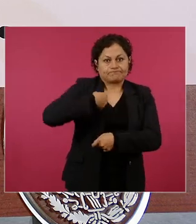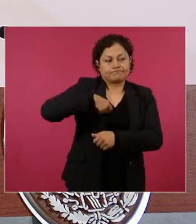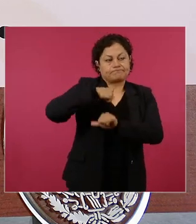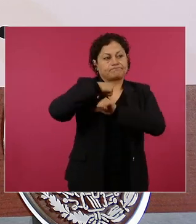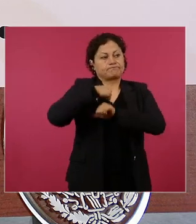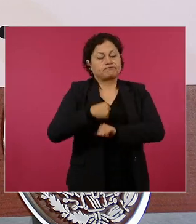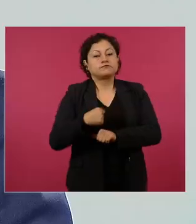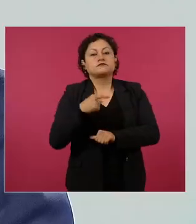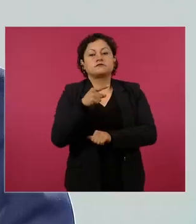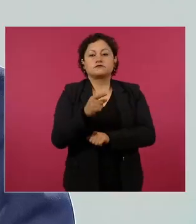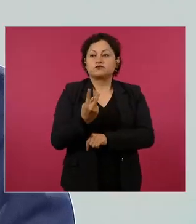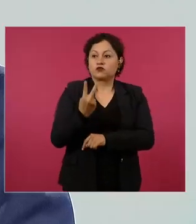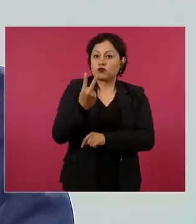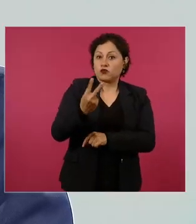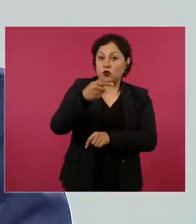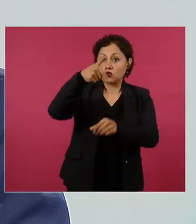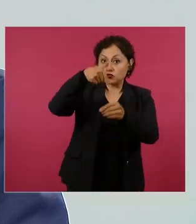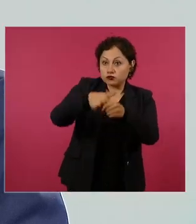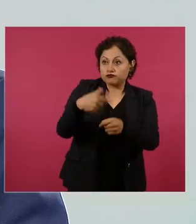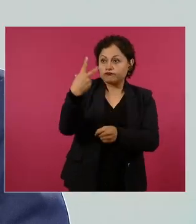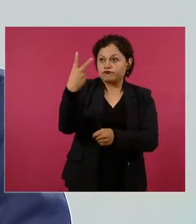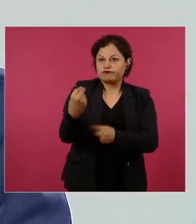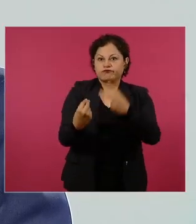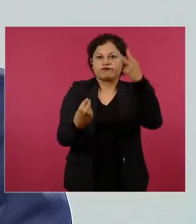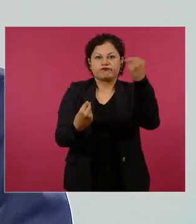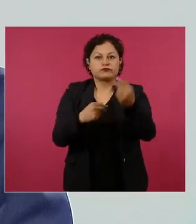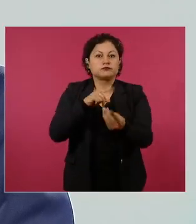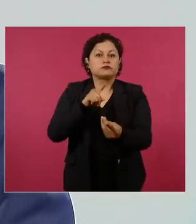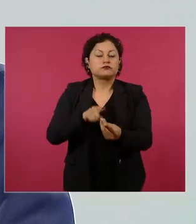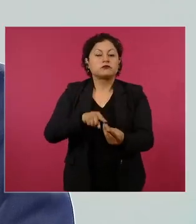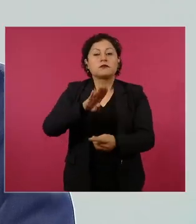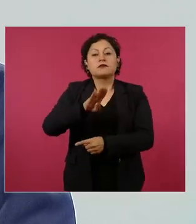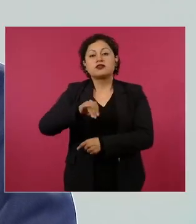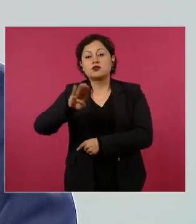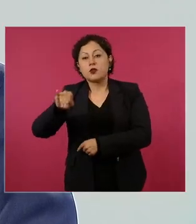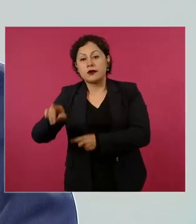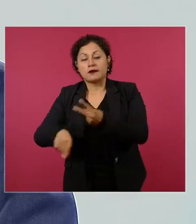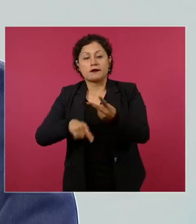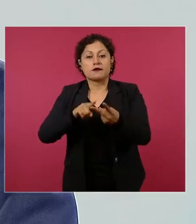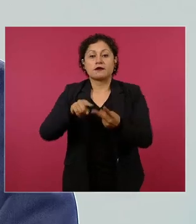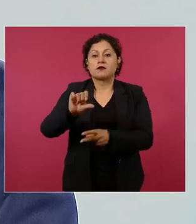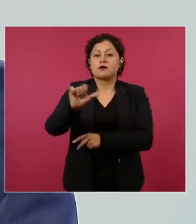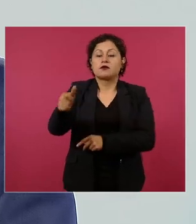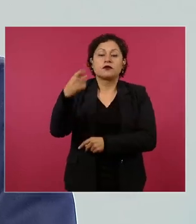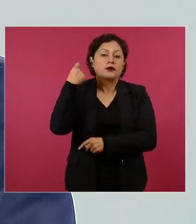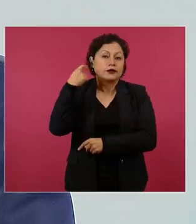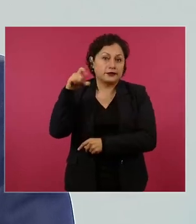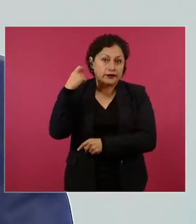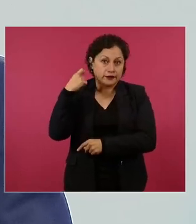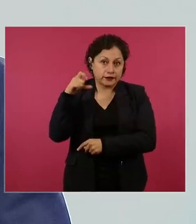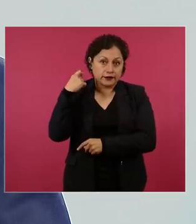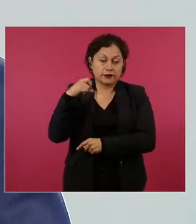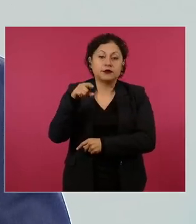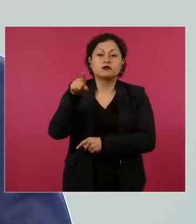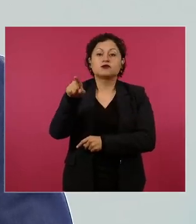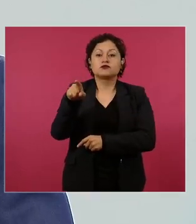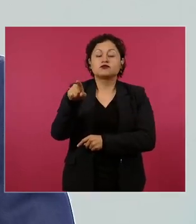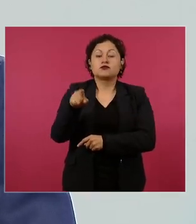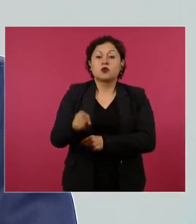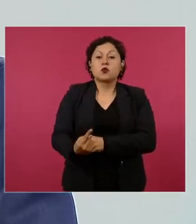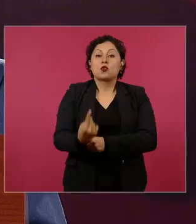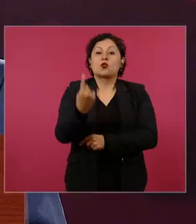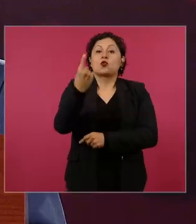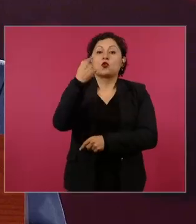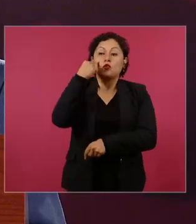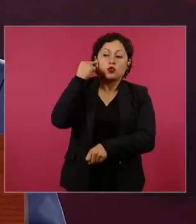Dos gasolineras se negaron a ser verificadas, una en el estado de Michoacán, otra en el estado de Querétaro, y encontramos una